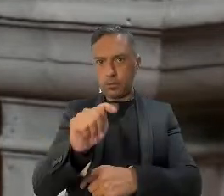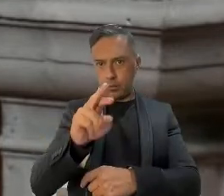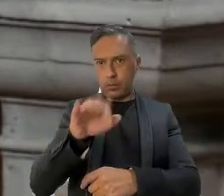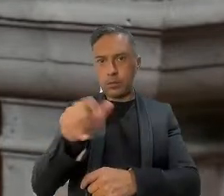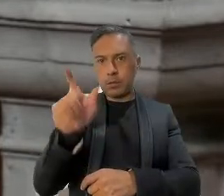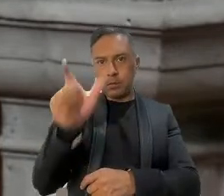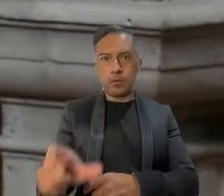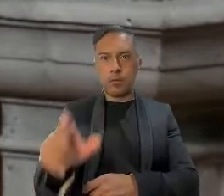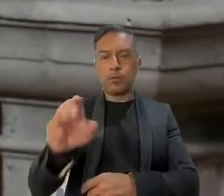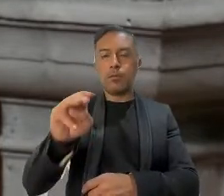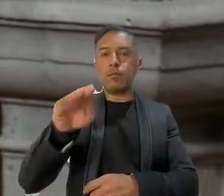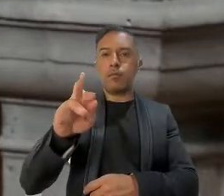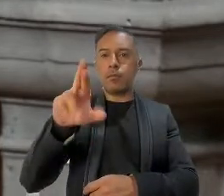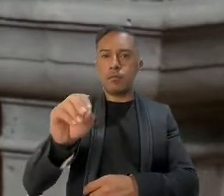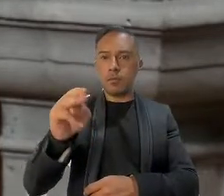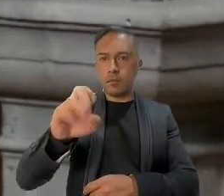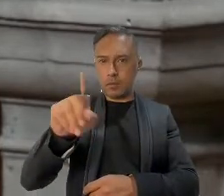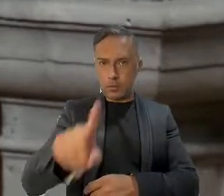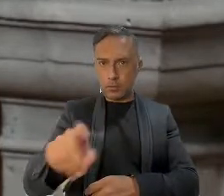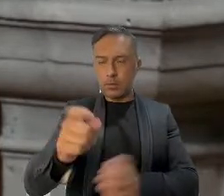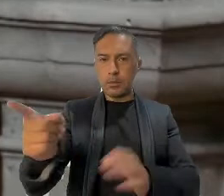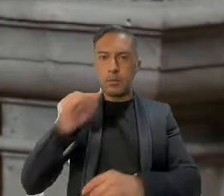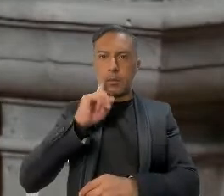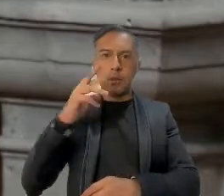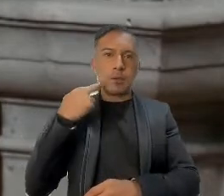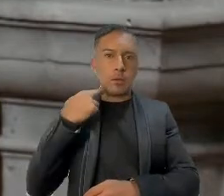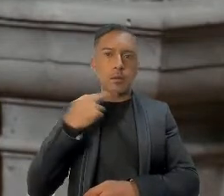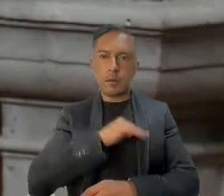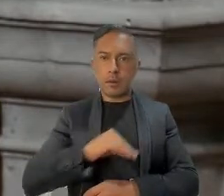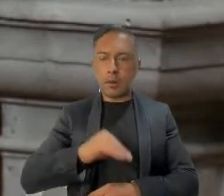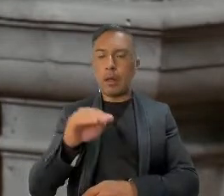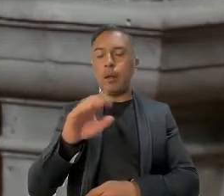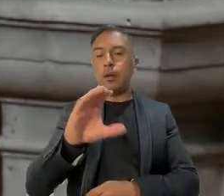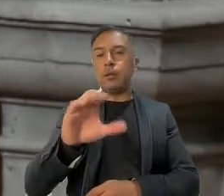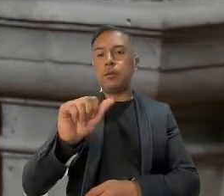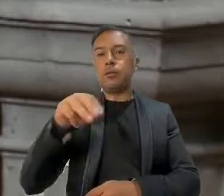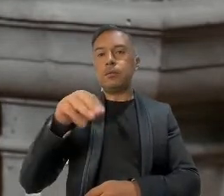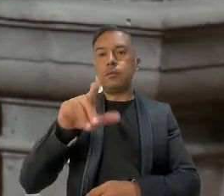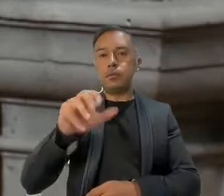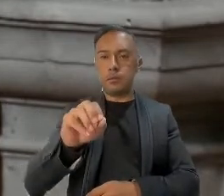Martínez Martínez. La síndico municipal de Tonanitla, C. Amalia Ortiz Martínez.